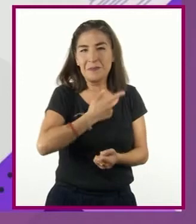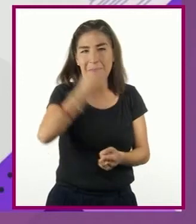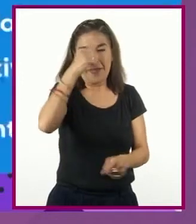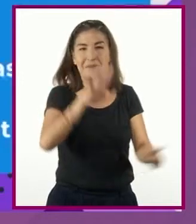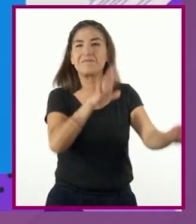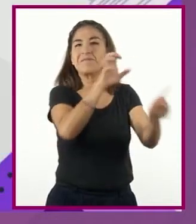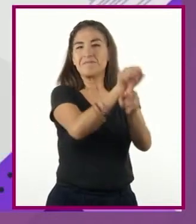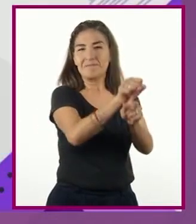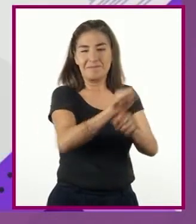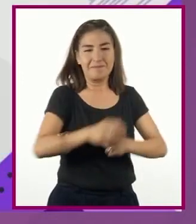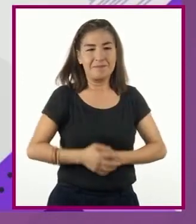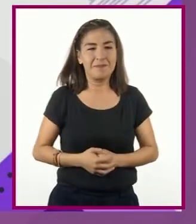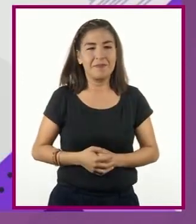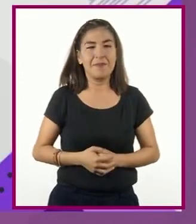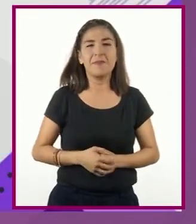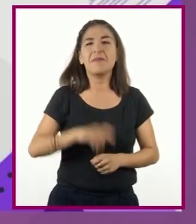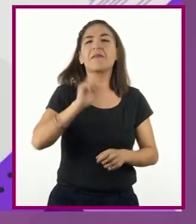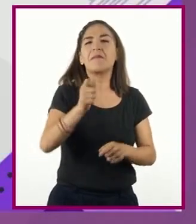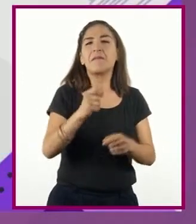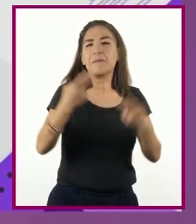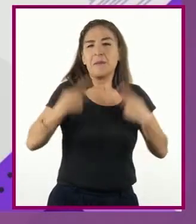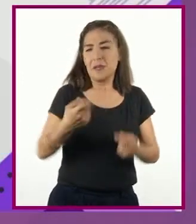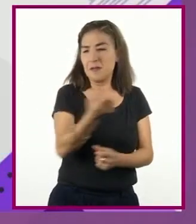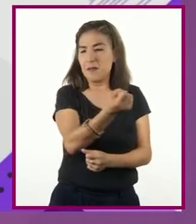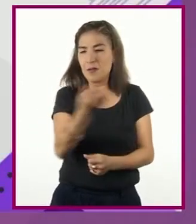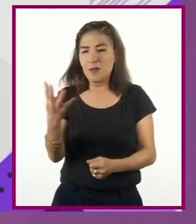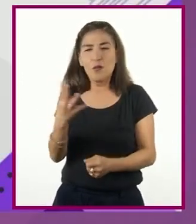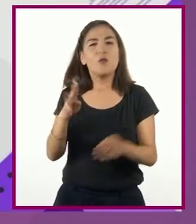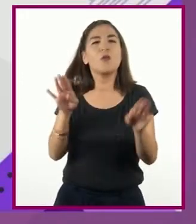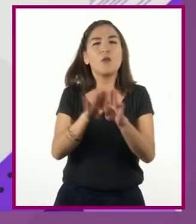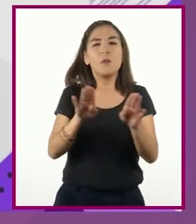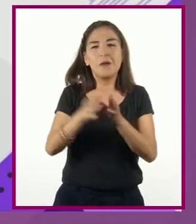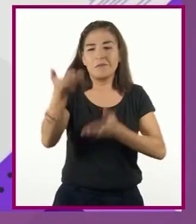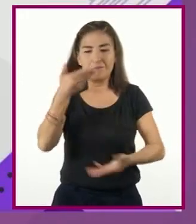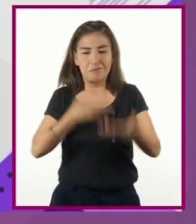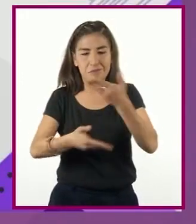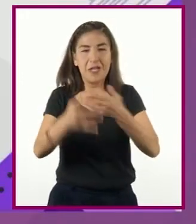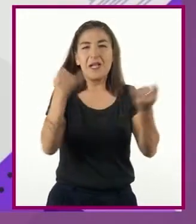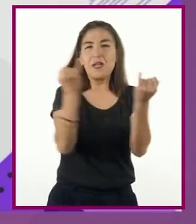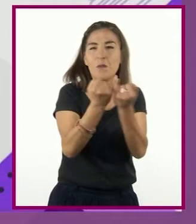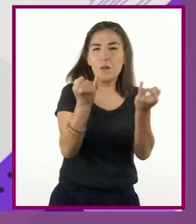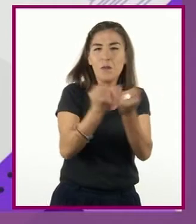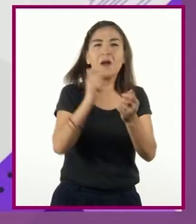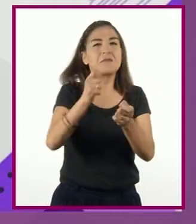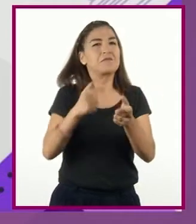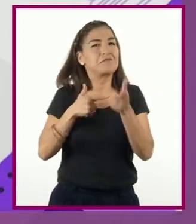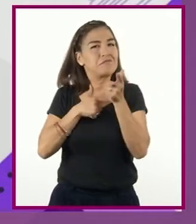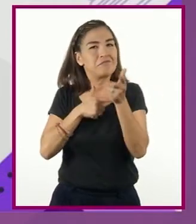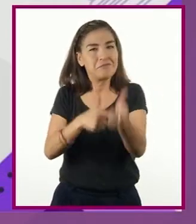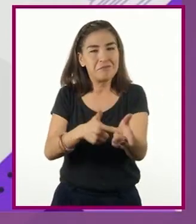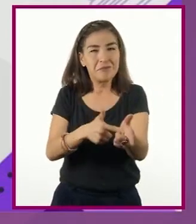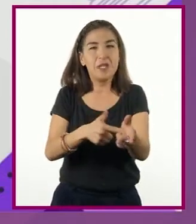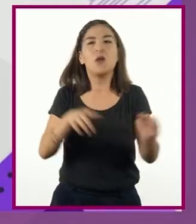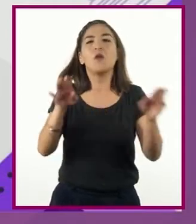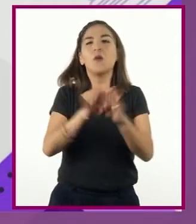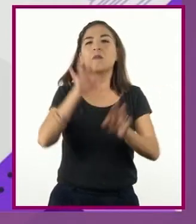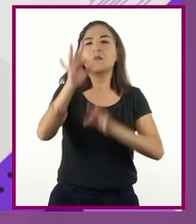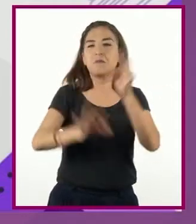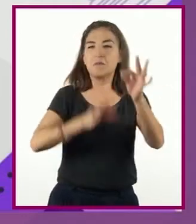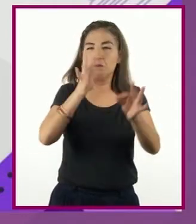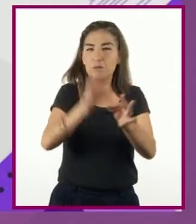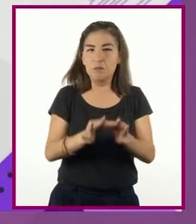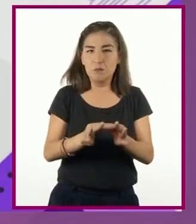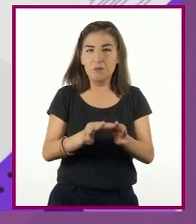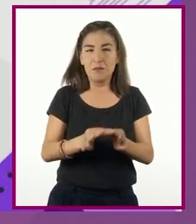alcanzarlo. Sus integrantes tienen una relación recíproca y continua, asumen un cierto